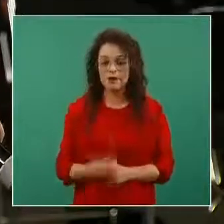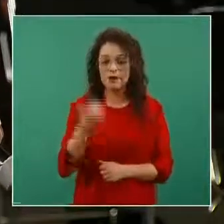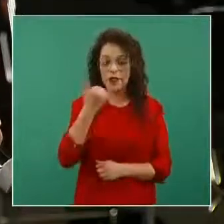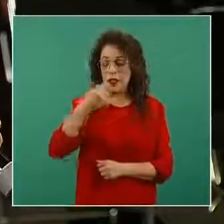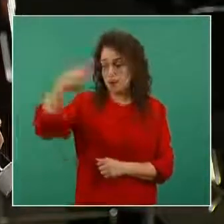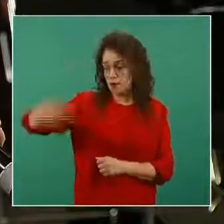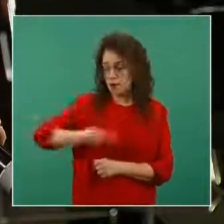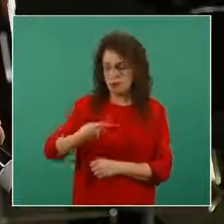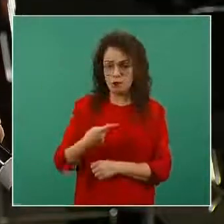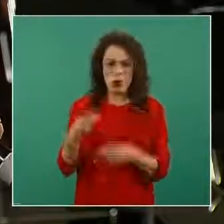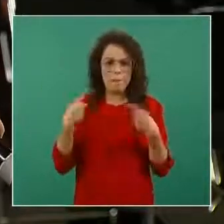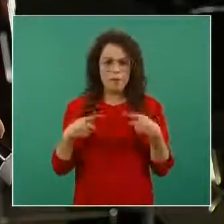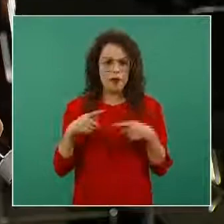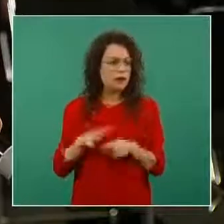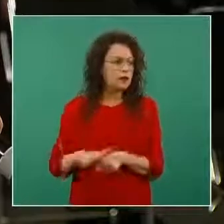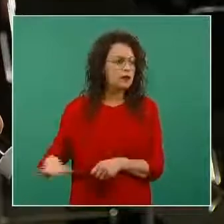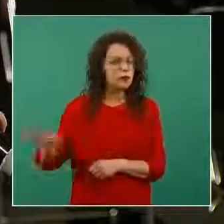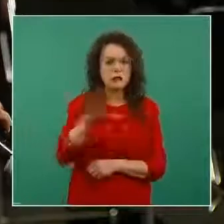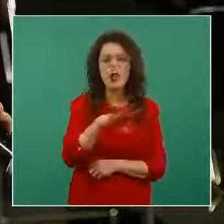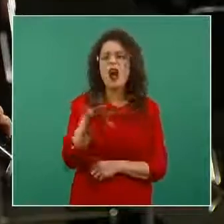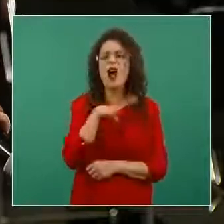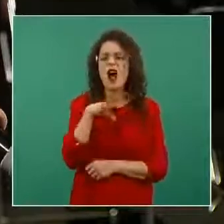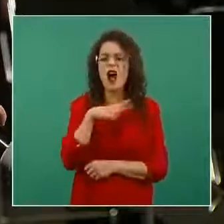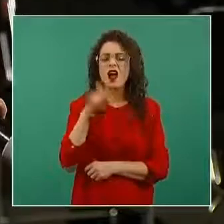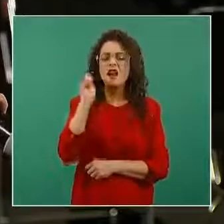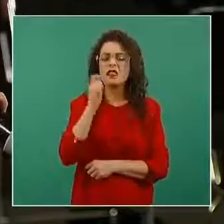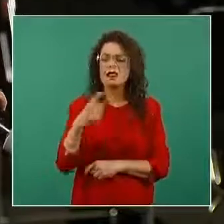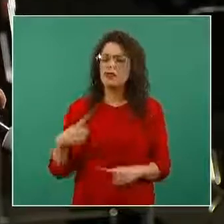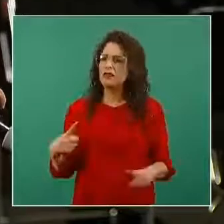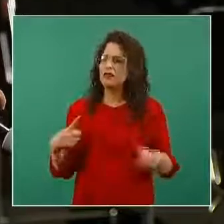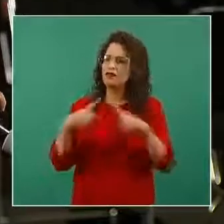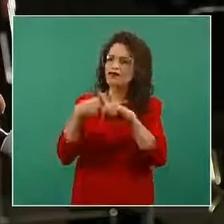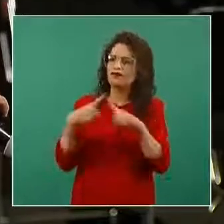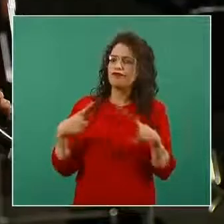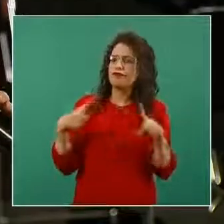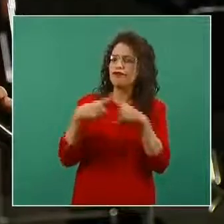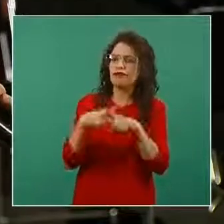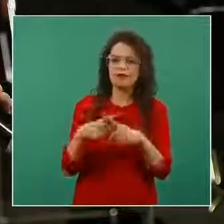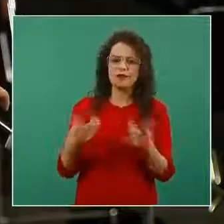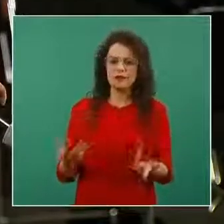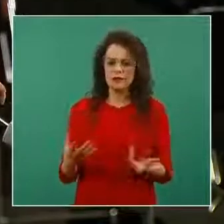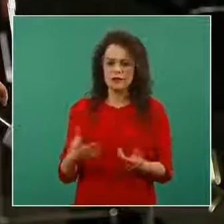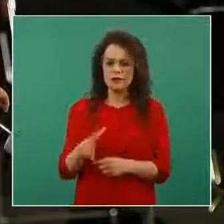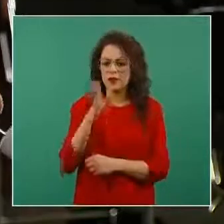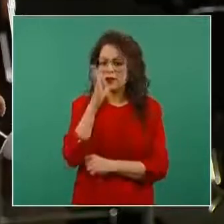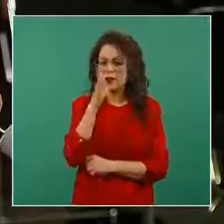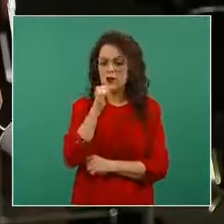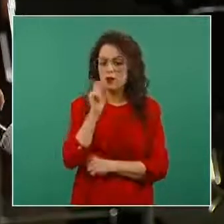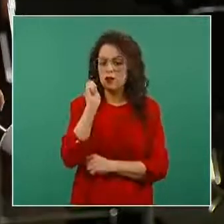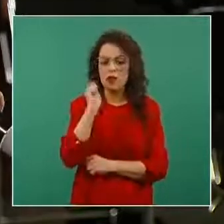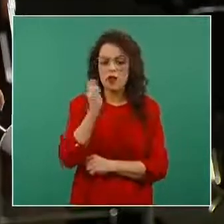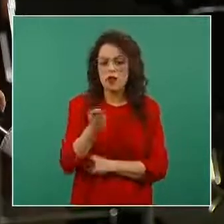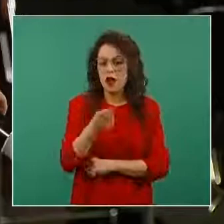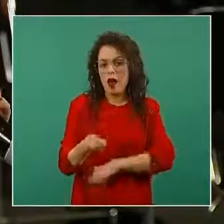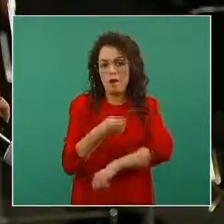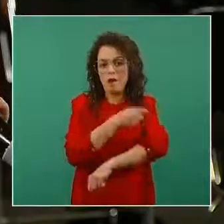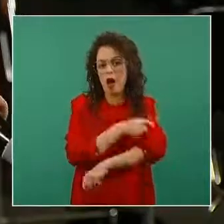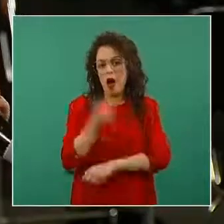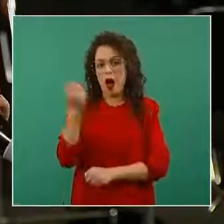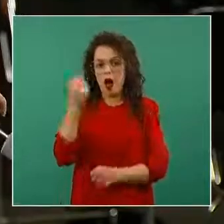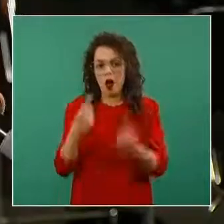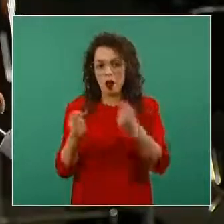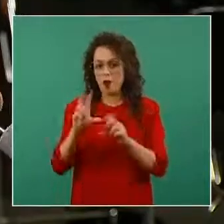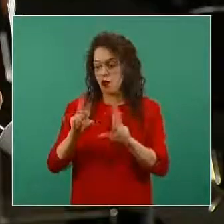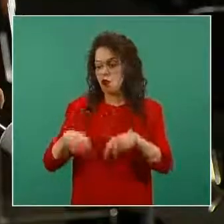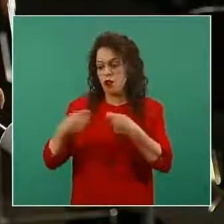el público, personas que han tenido reacciones anafilácticas no pueden tener acceso a ciertas vacunas, no está